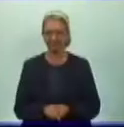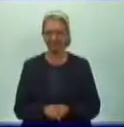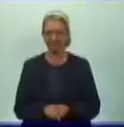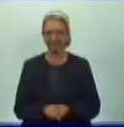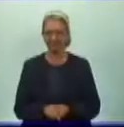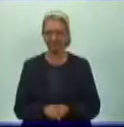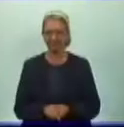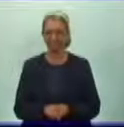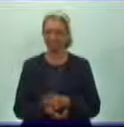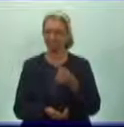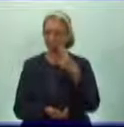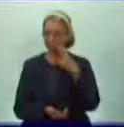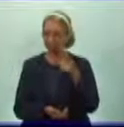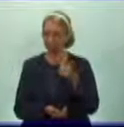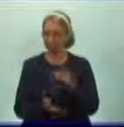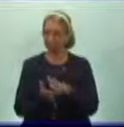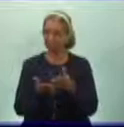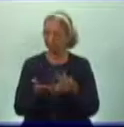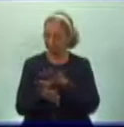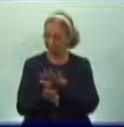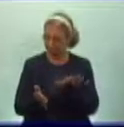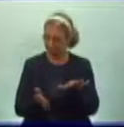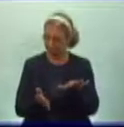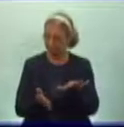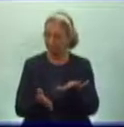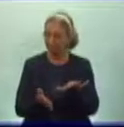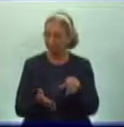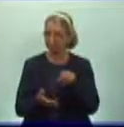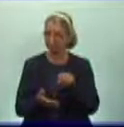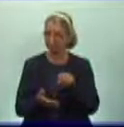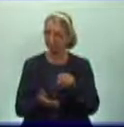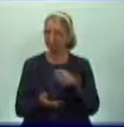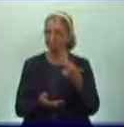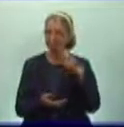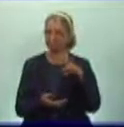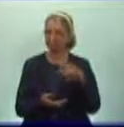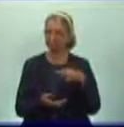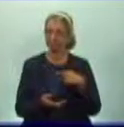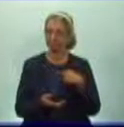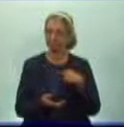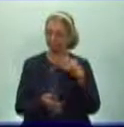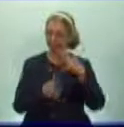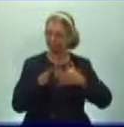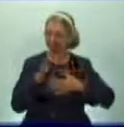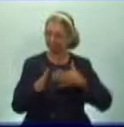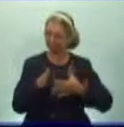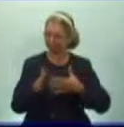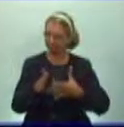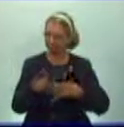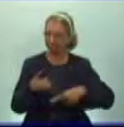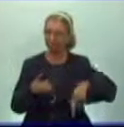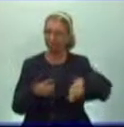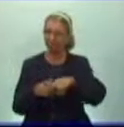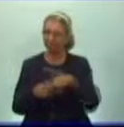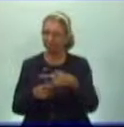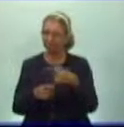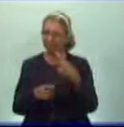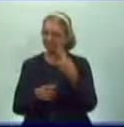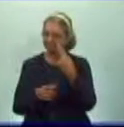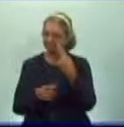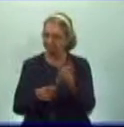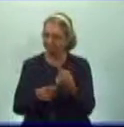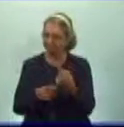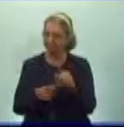Ustedes tienen ahí el libro en la página 169, lo van a buscar. Yo les voy a hacer la lectura del texto. Ustedes van a escuchar